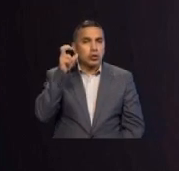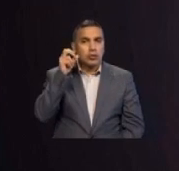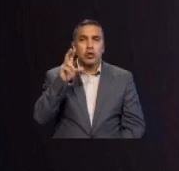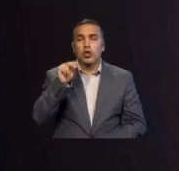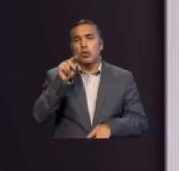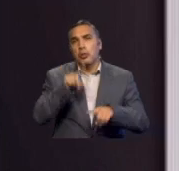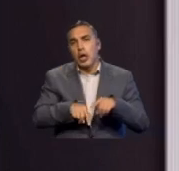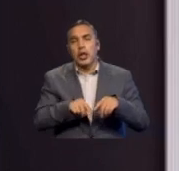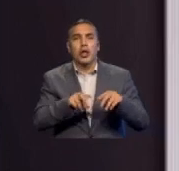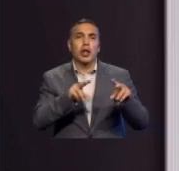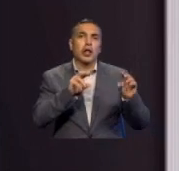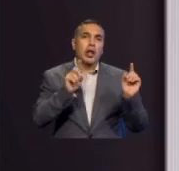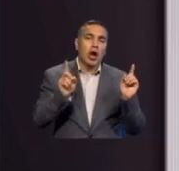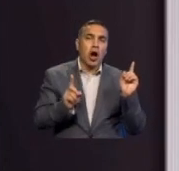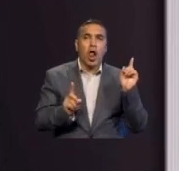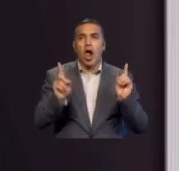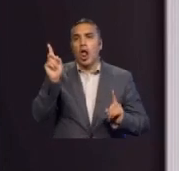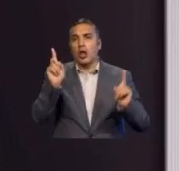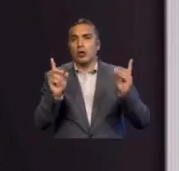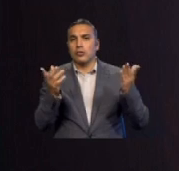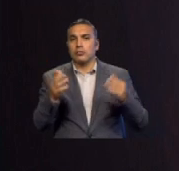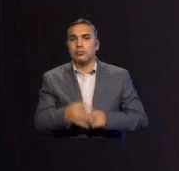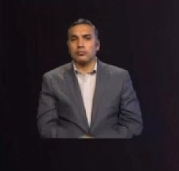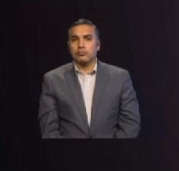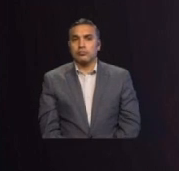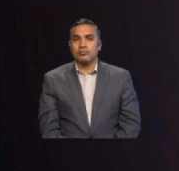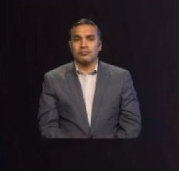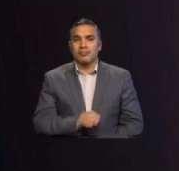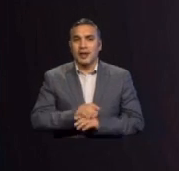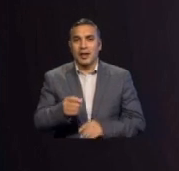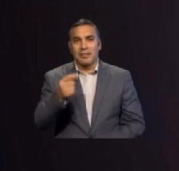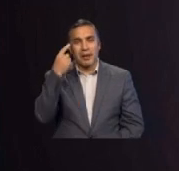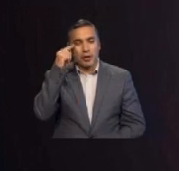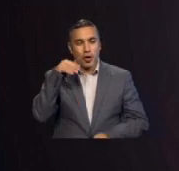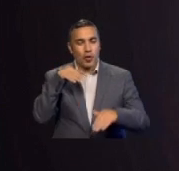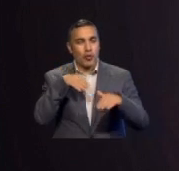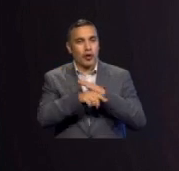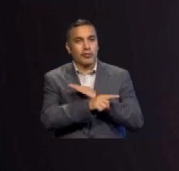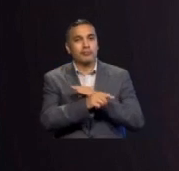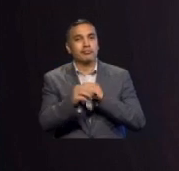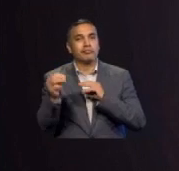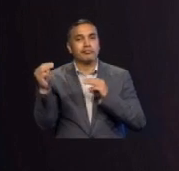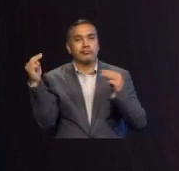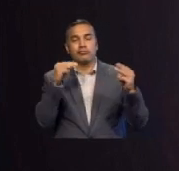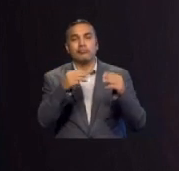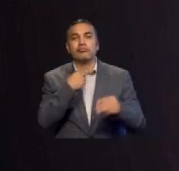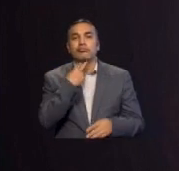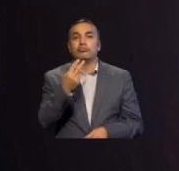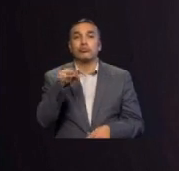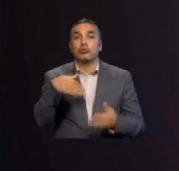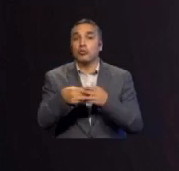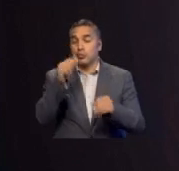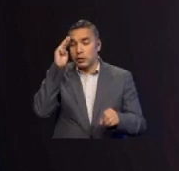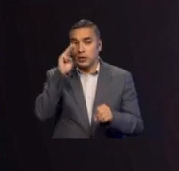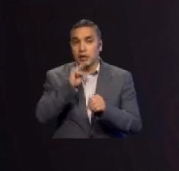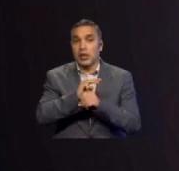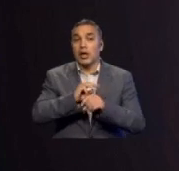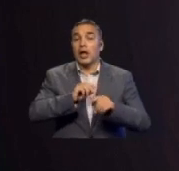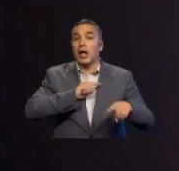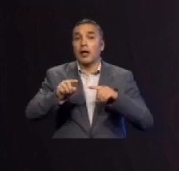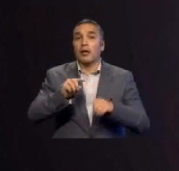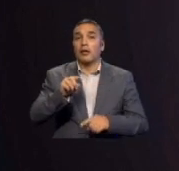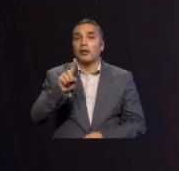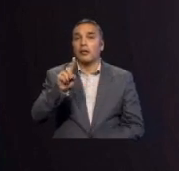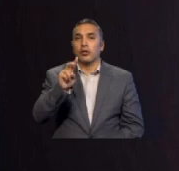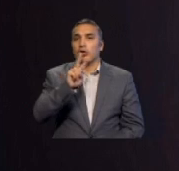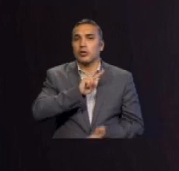excusas infundadas. La información está en una flash memory ya periciada. También consta un audio. Mando todos los mensajes al general es